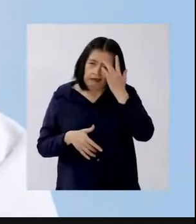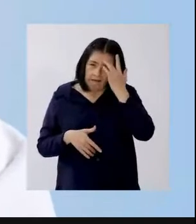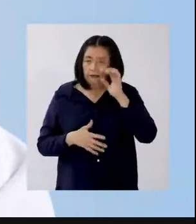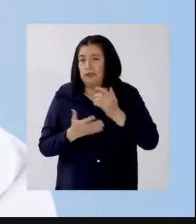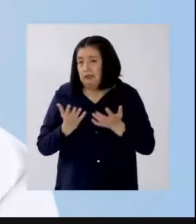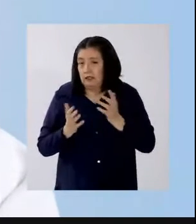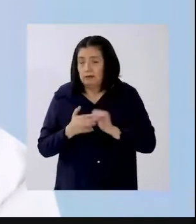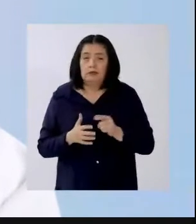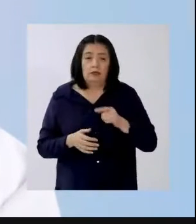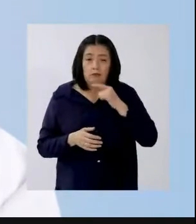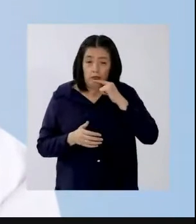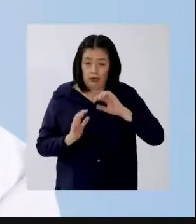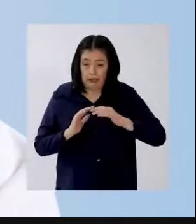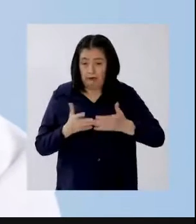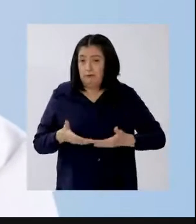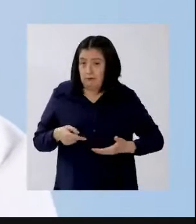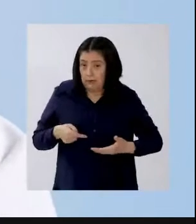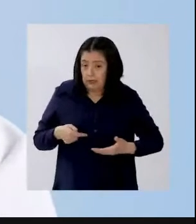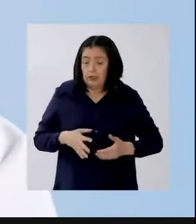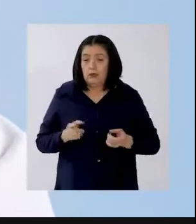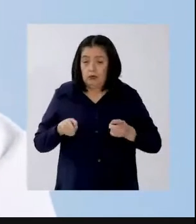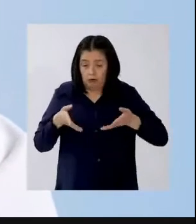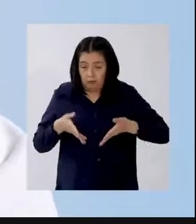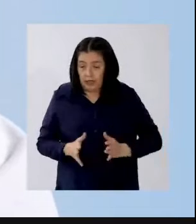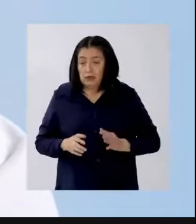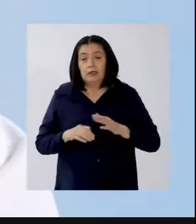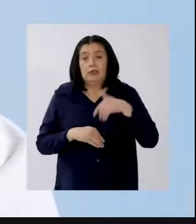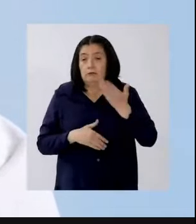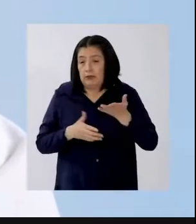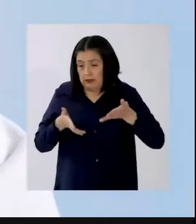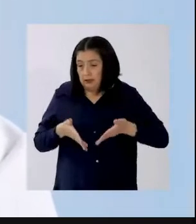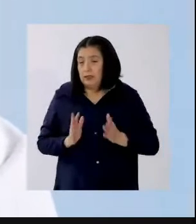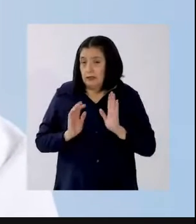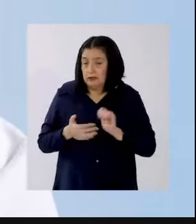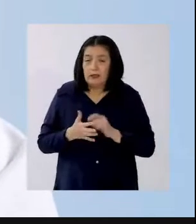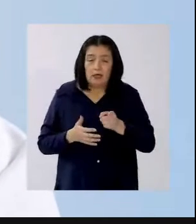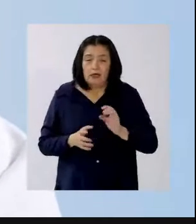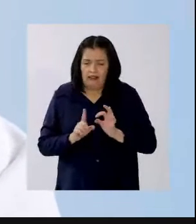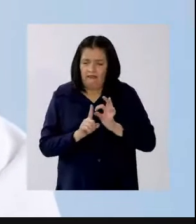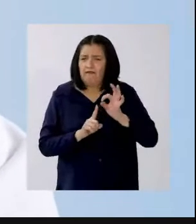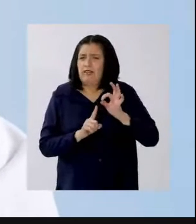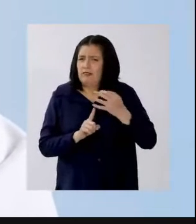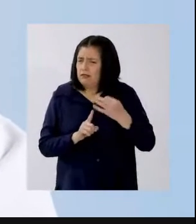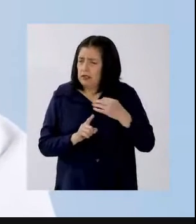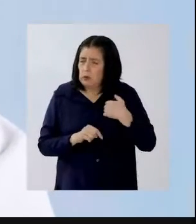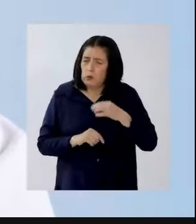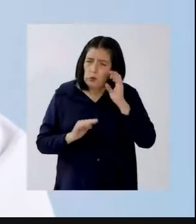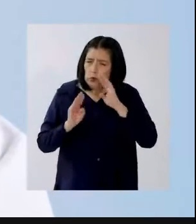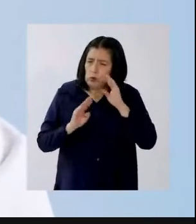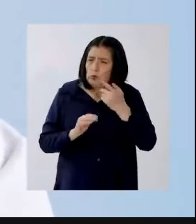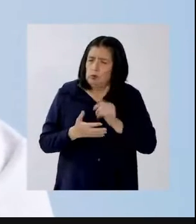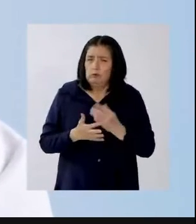infeccioso en una mujer embarazada, en el parto y después del parto. La fiebre siempre debe